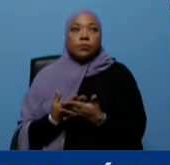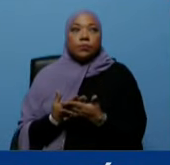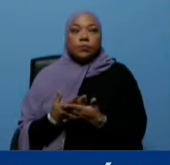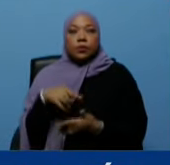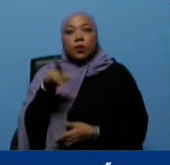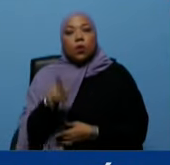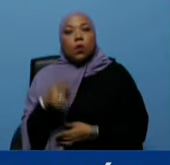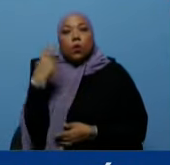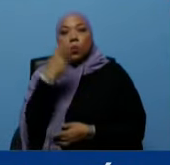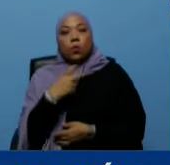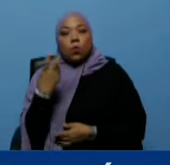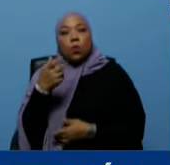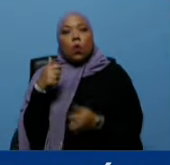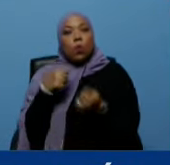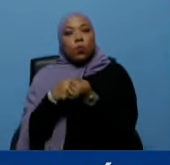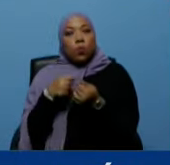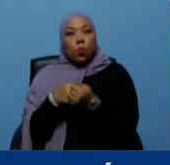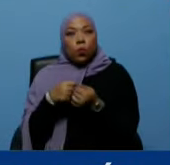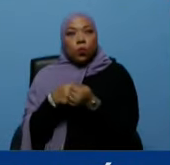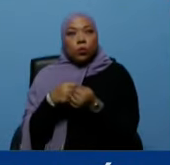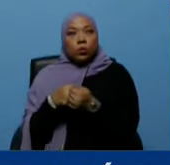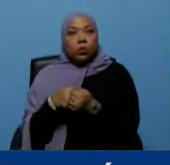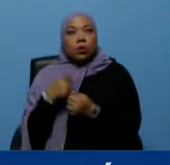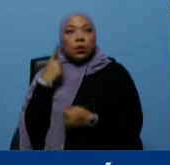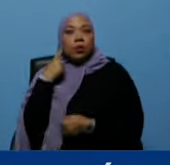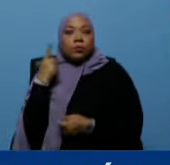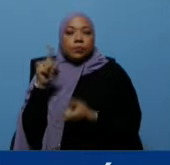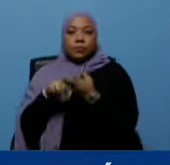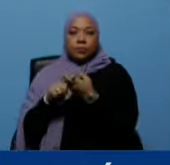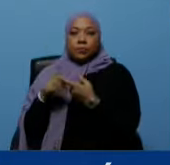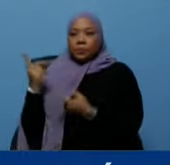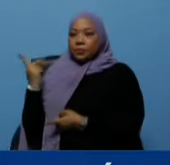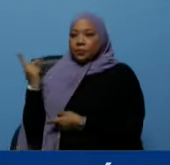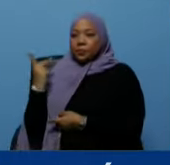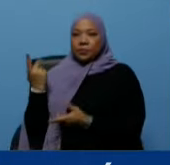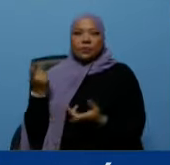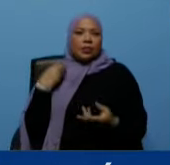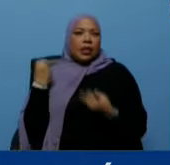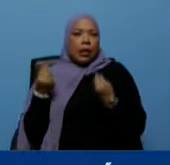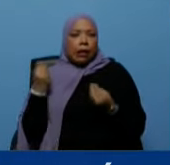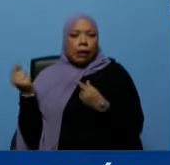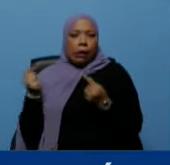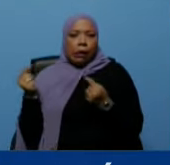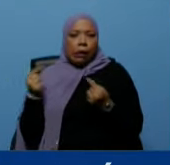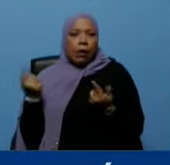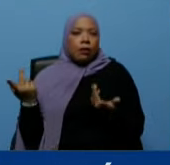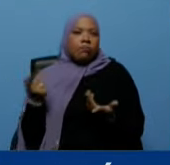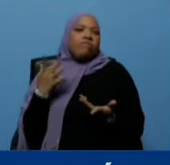Están ahí en compinchadas, mira. Nancy con Silita. ¿Qué estarán hablando?